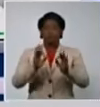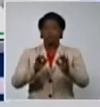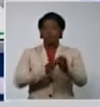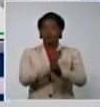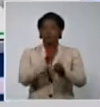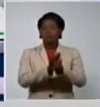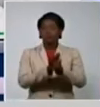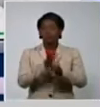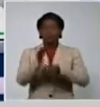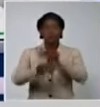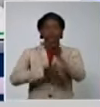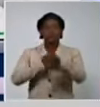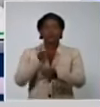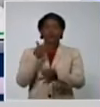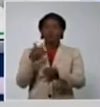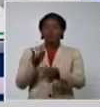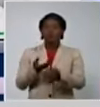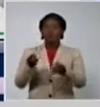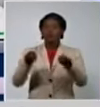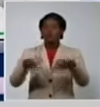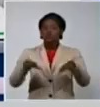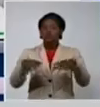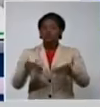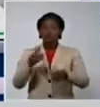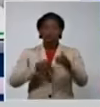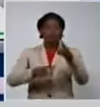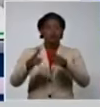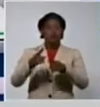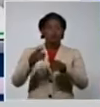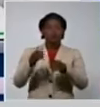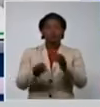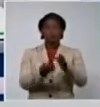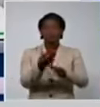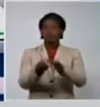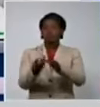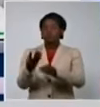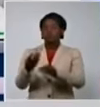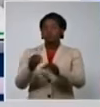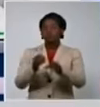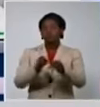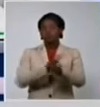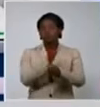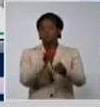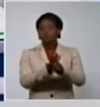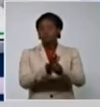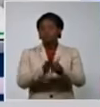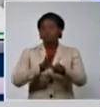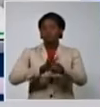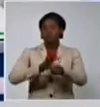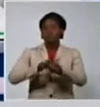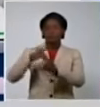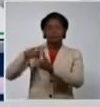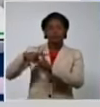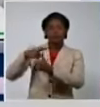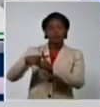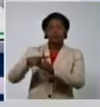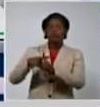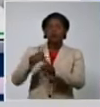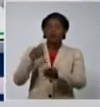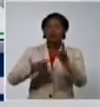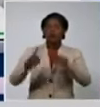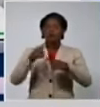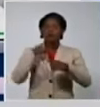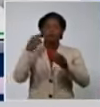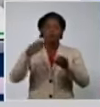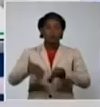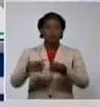solo por el incremento de casos positivos, sino también el incremento lamentablemente de fallecidos, pero en el mundo la realidad sigue siendo compleja. ¿Qué dicen